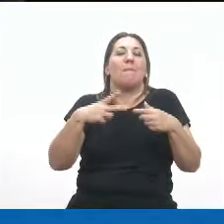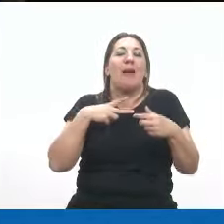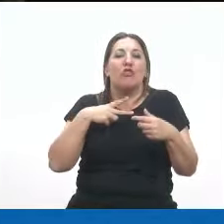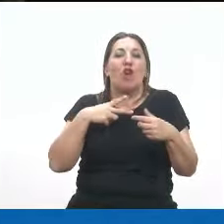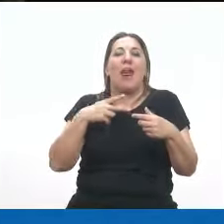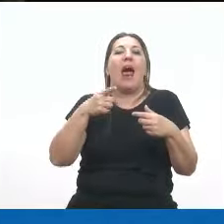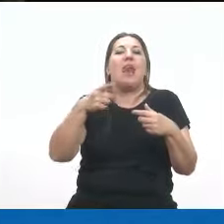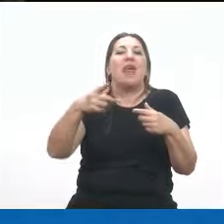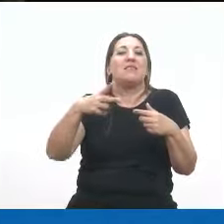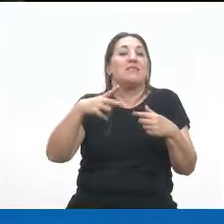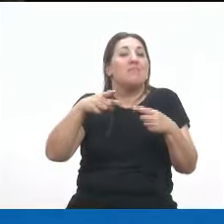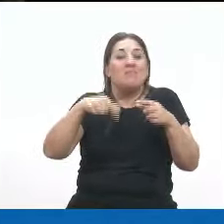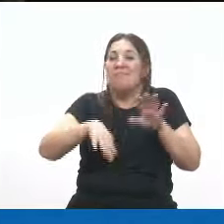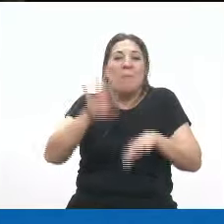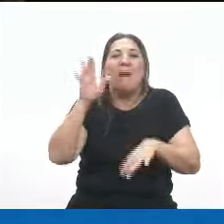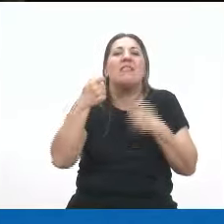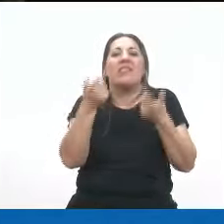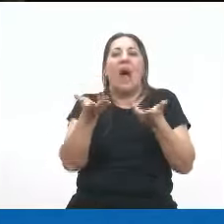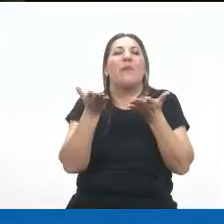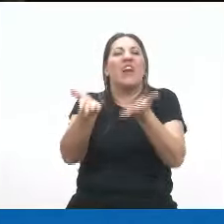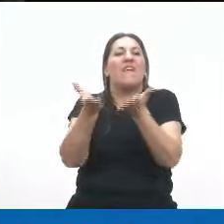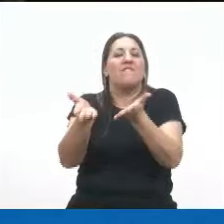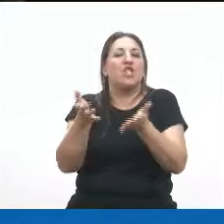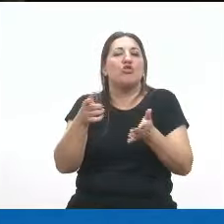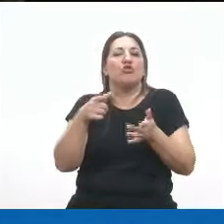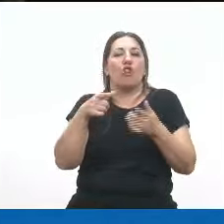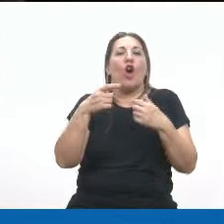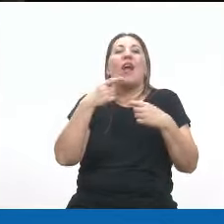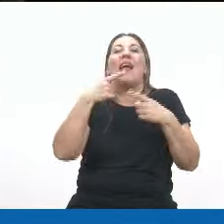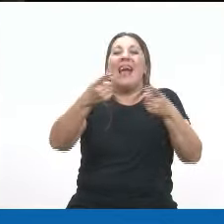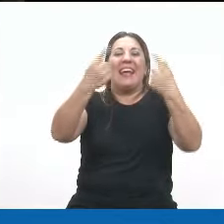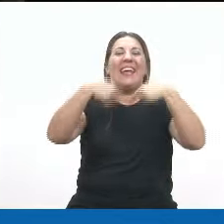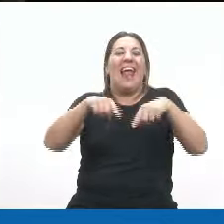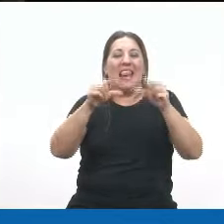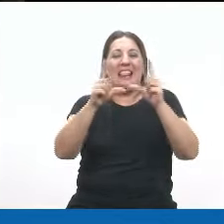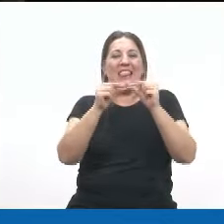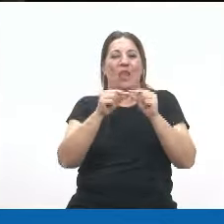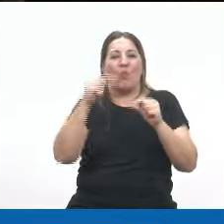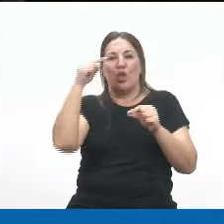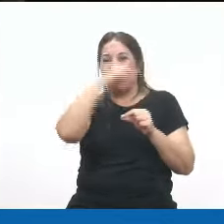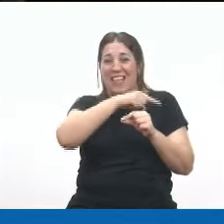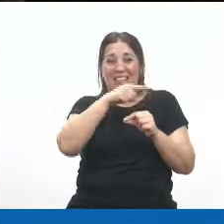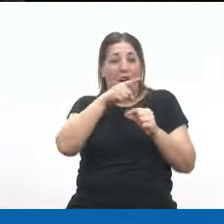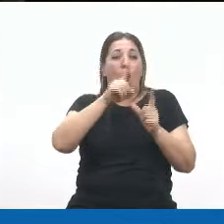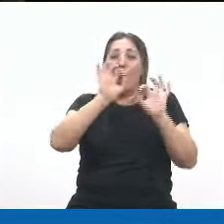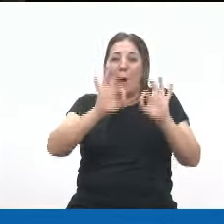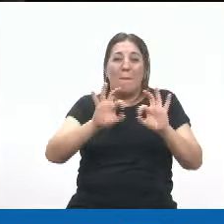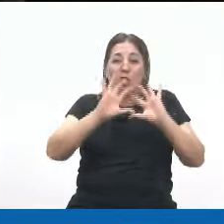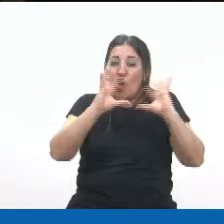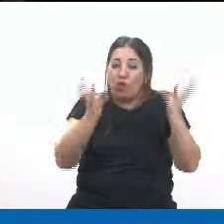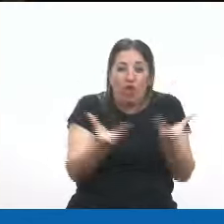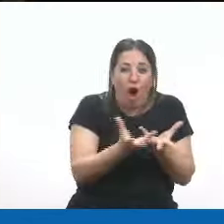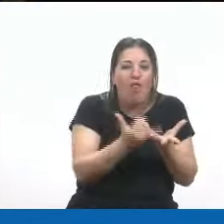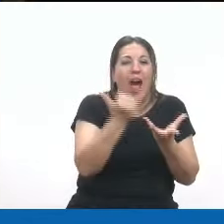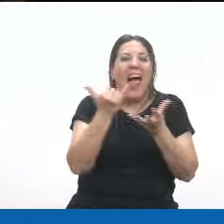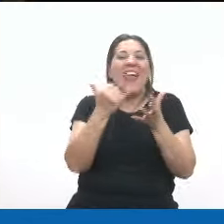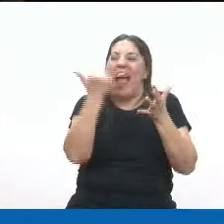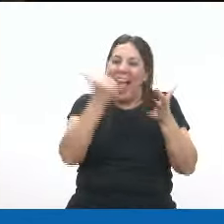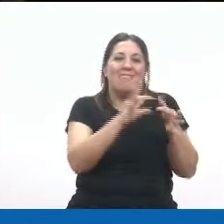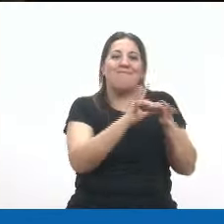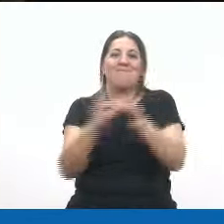ver con más beneficios que los del título siete de la ley de base todo eso va concatenado y además en la